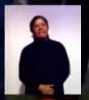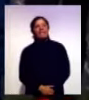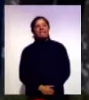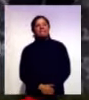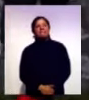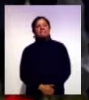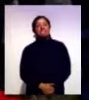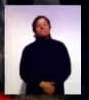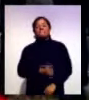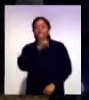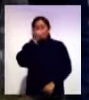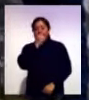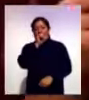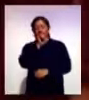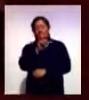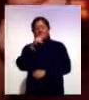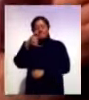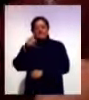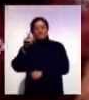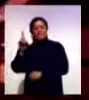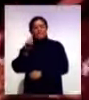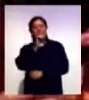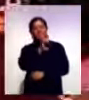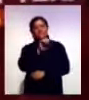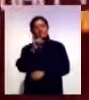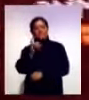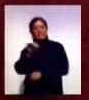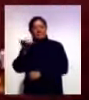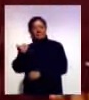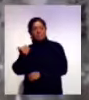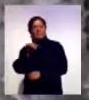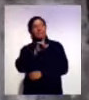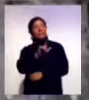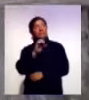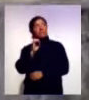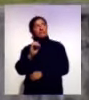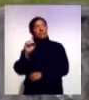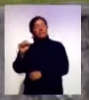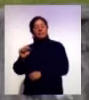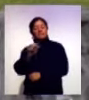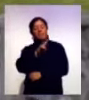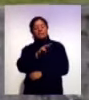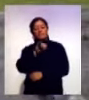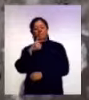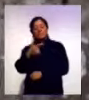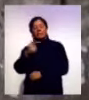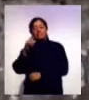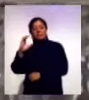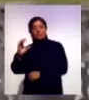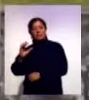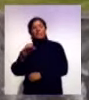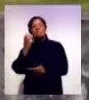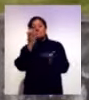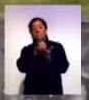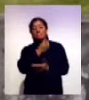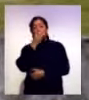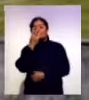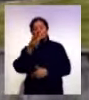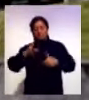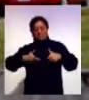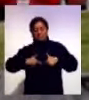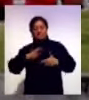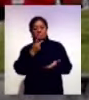Los alumnos Alexis Jonathan Dorante, Emanuel Iván Montiel, Luis Octavio Sánchez y Vianey Guadalupe Cortés lograron 3 medallas de